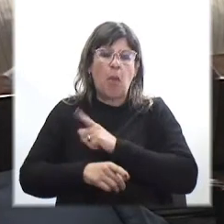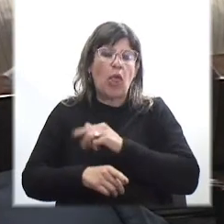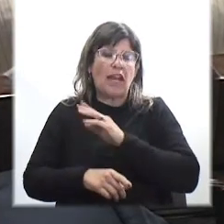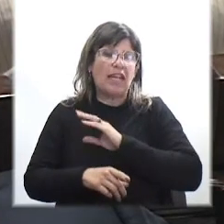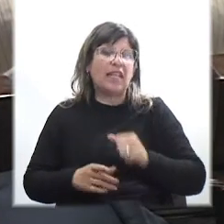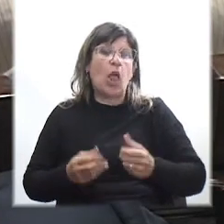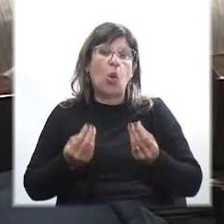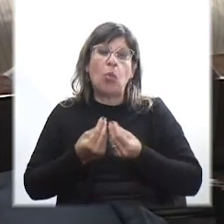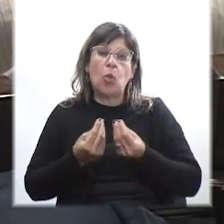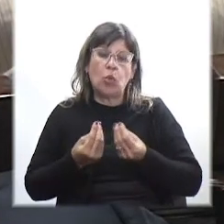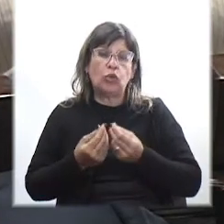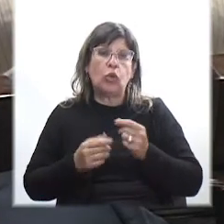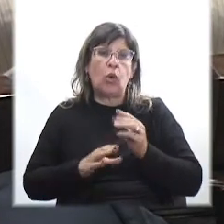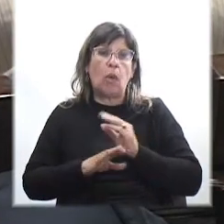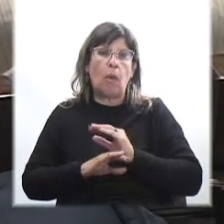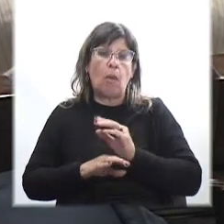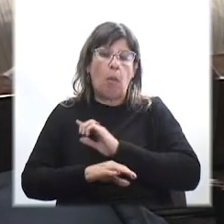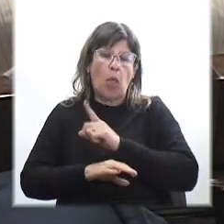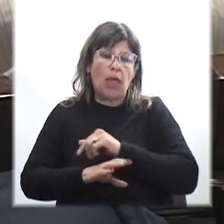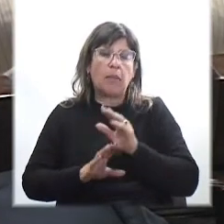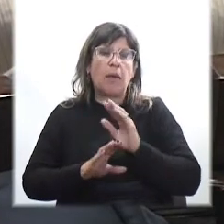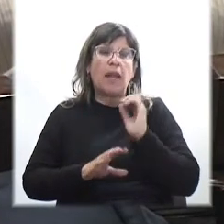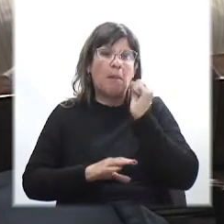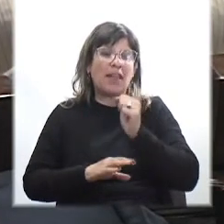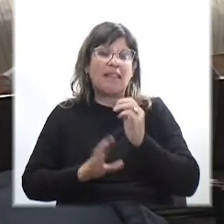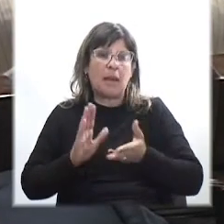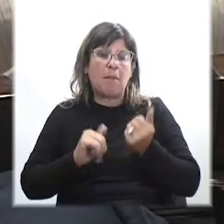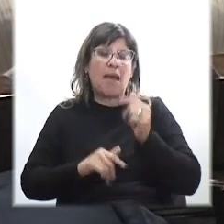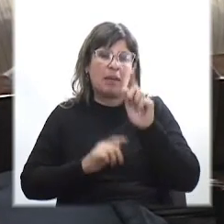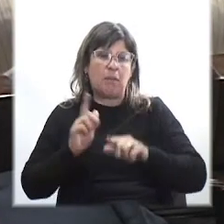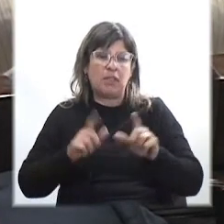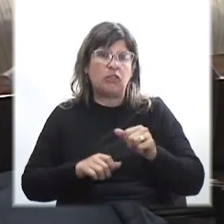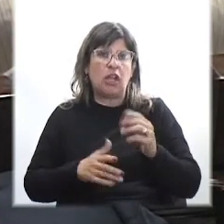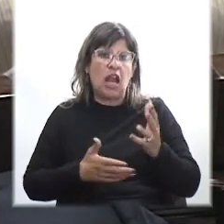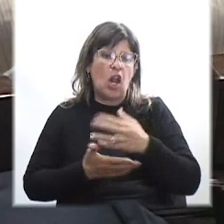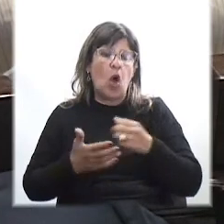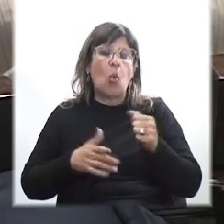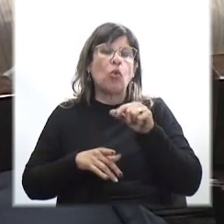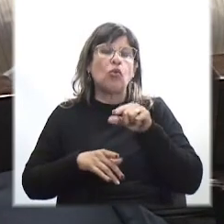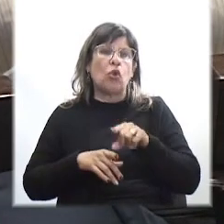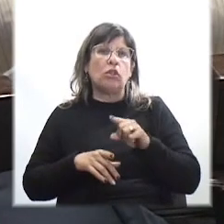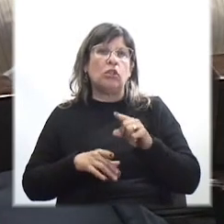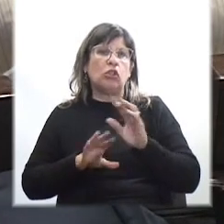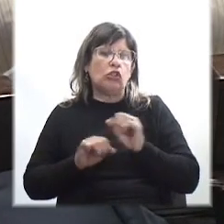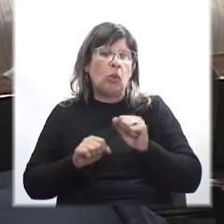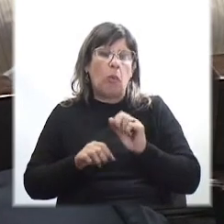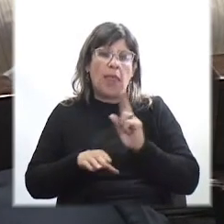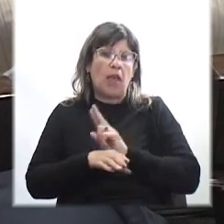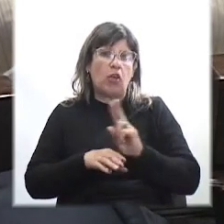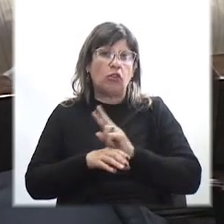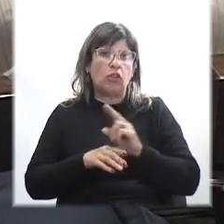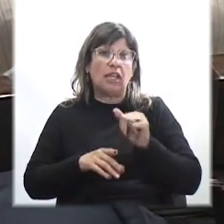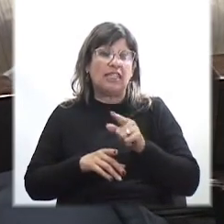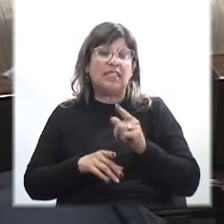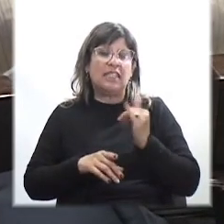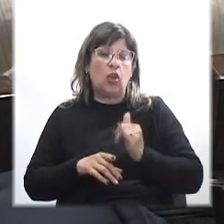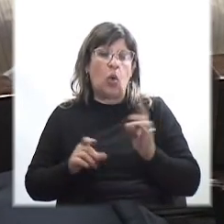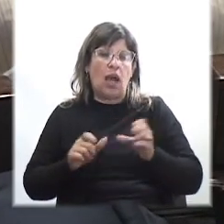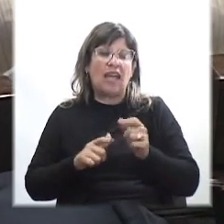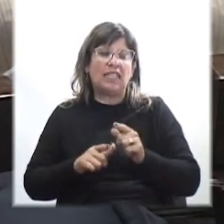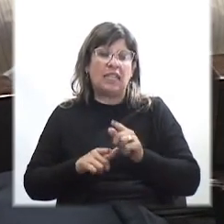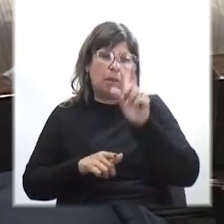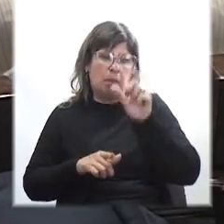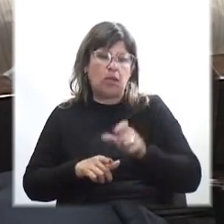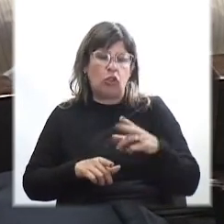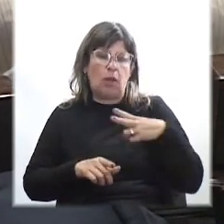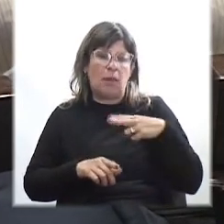Estado, poder para matar más personas. Los abusos con la eutanasia legal casi no se pueden controlar si los cometen particulares,